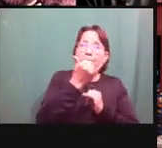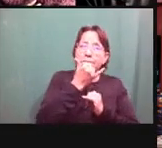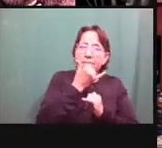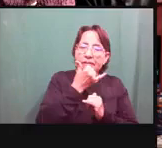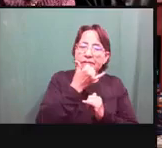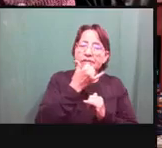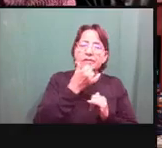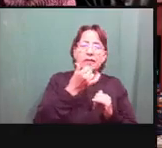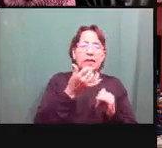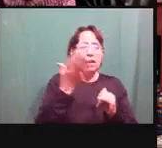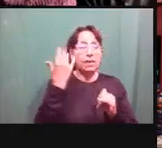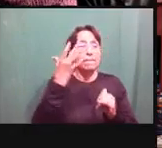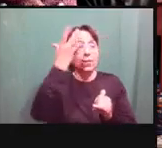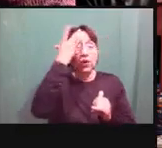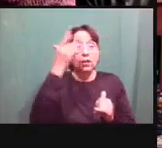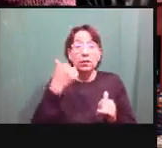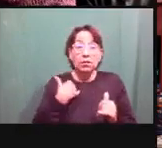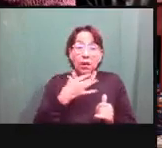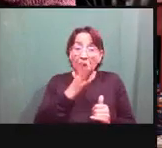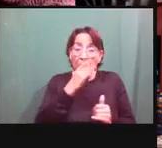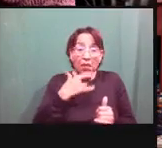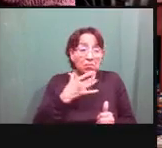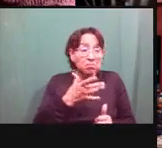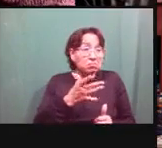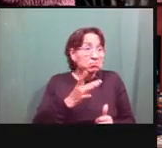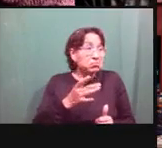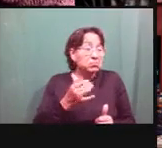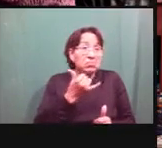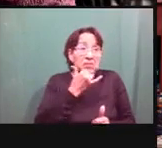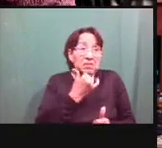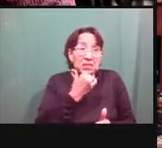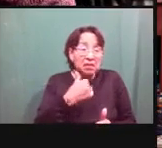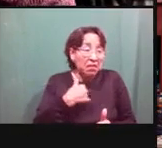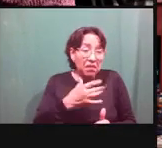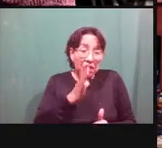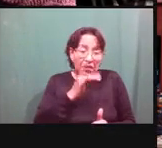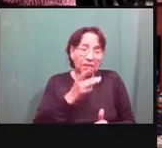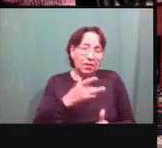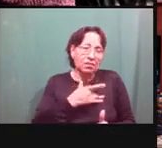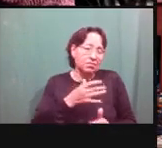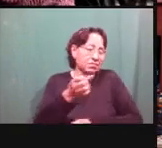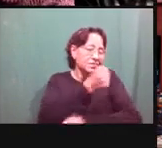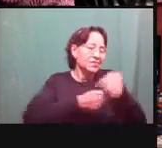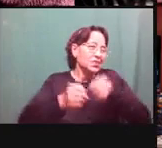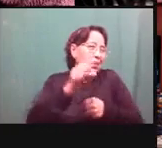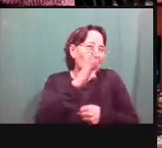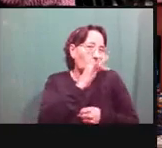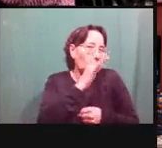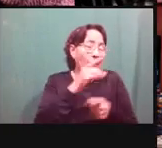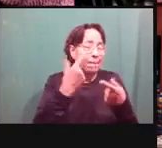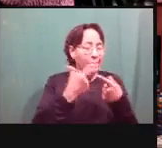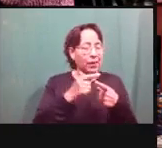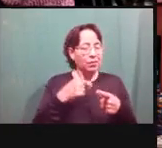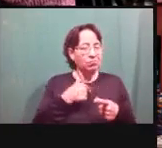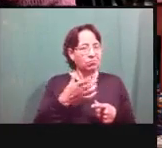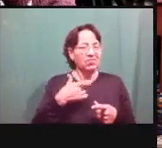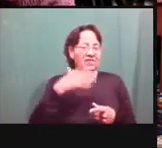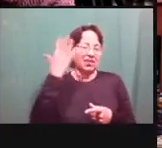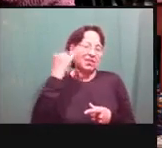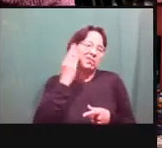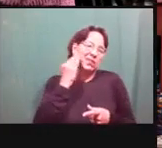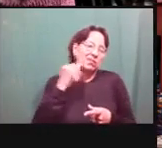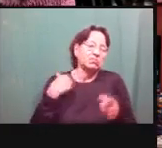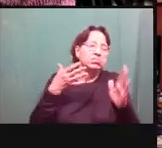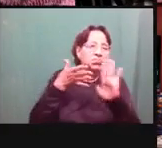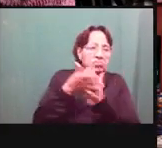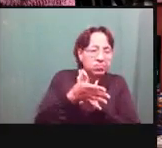dolor y con el conflicto armado. Está este lema de cuidar el dolor como un aspecto de que si lo honramos, los tiempos y todo